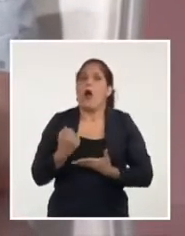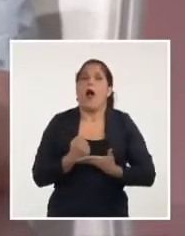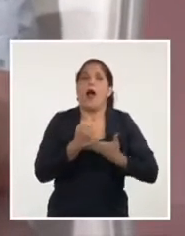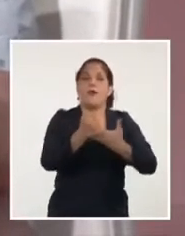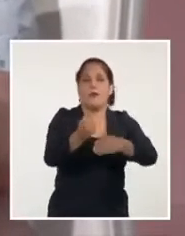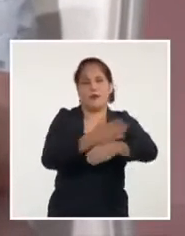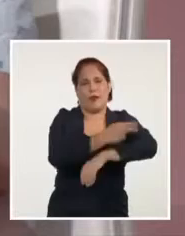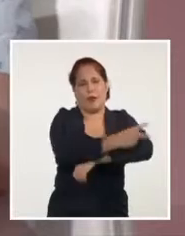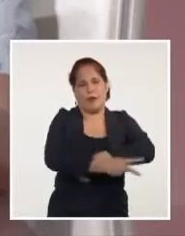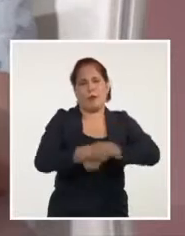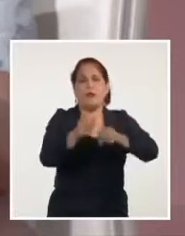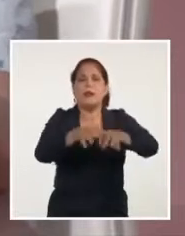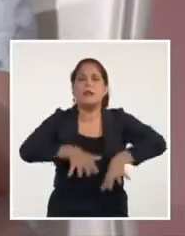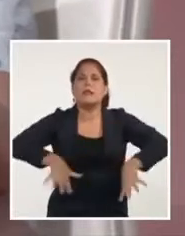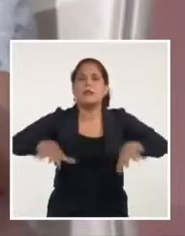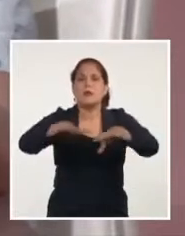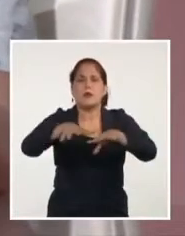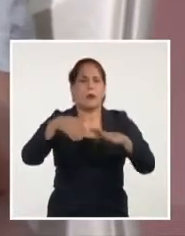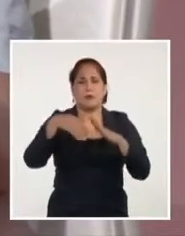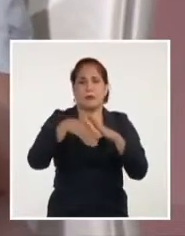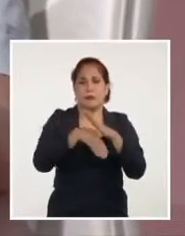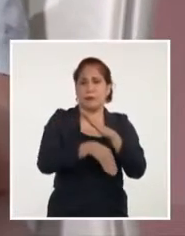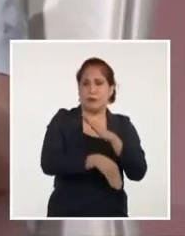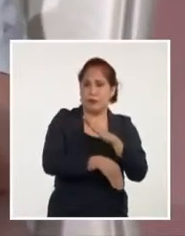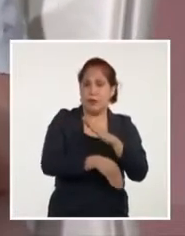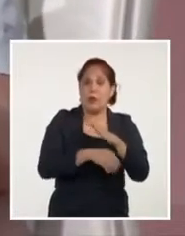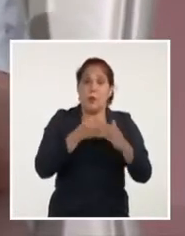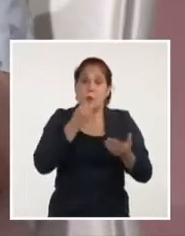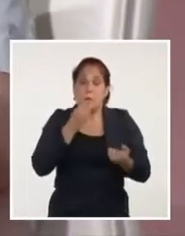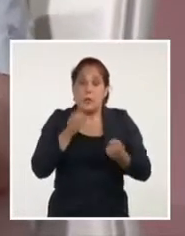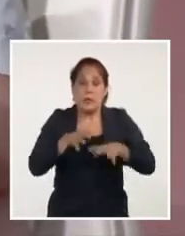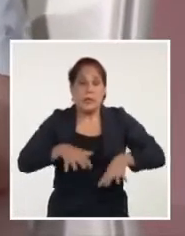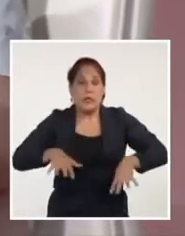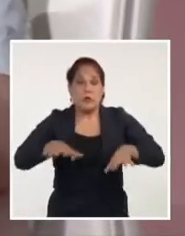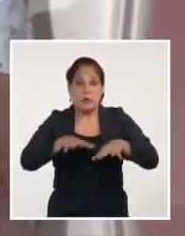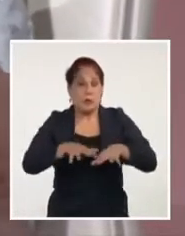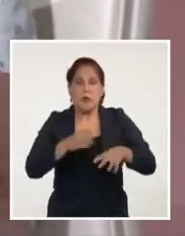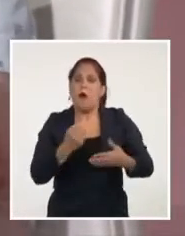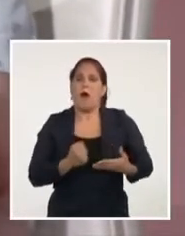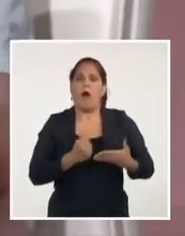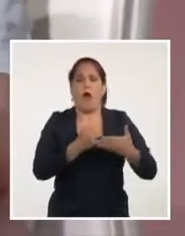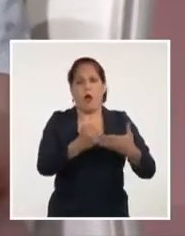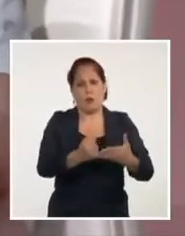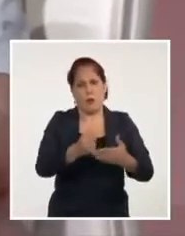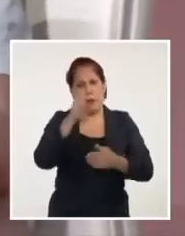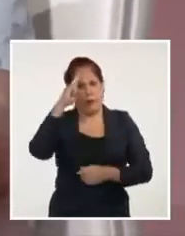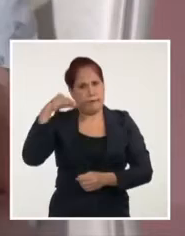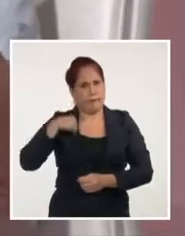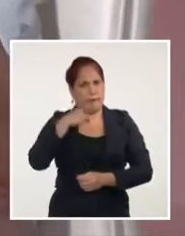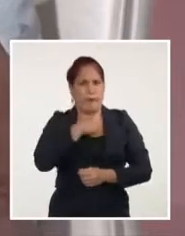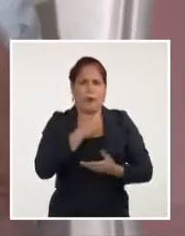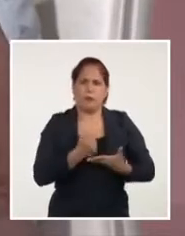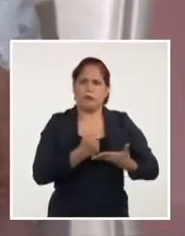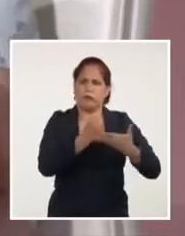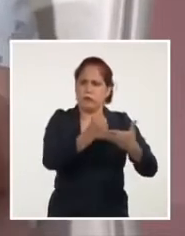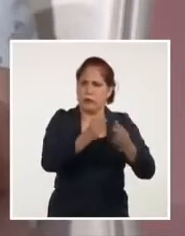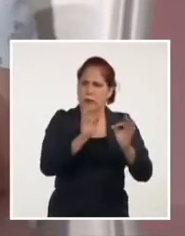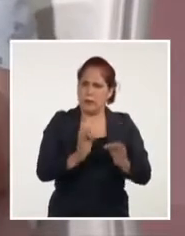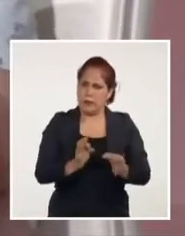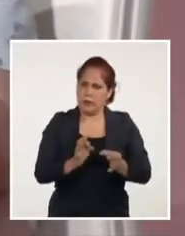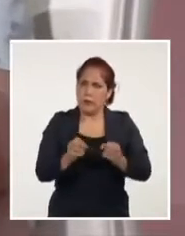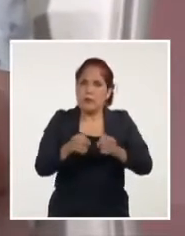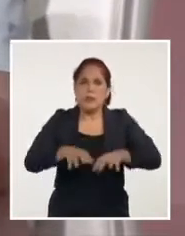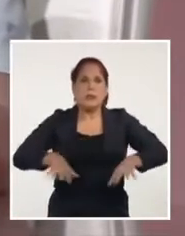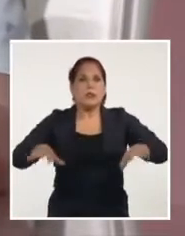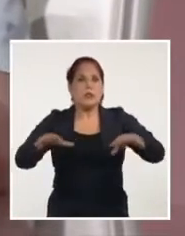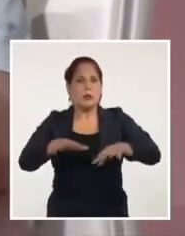tienen situaciones de precariedad que con mucho rebasan la situación que Cuba tiene, y que es una situación de carencias, pero una situación de carencias